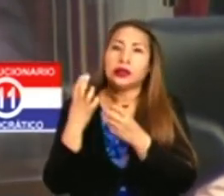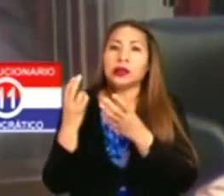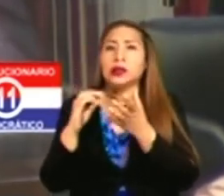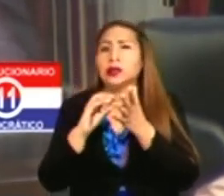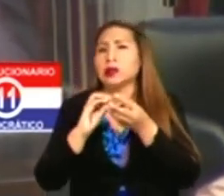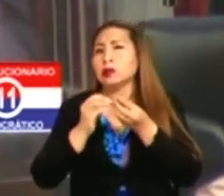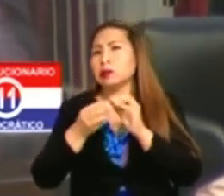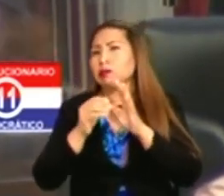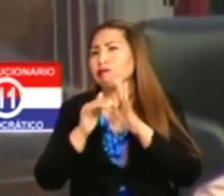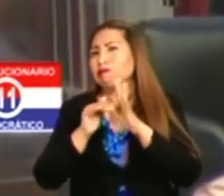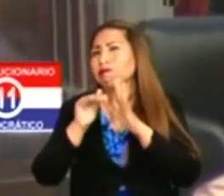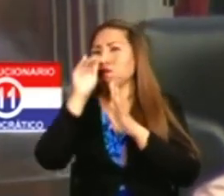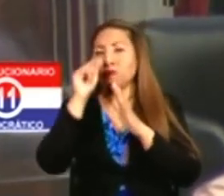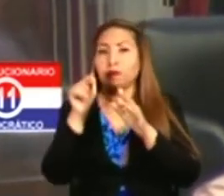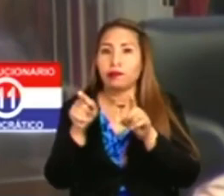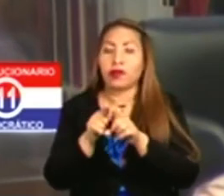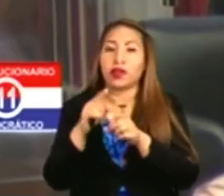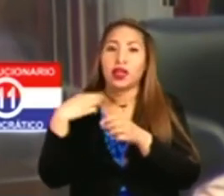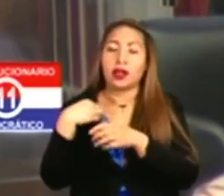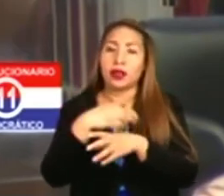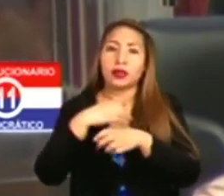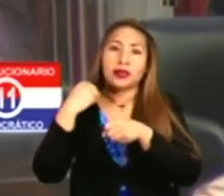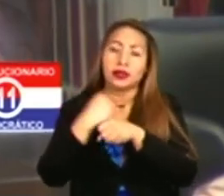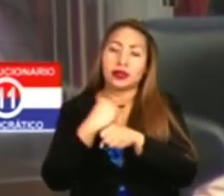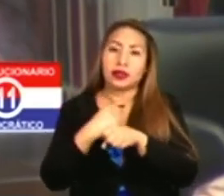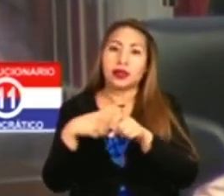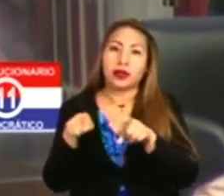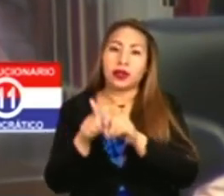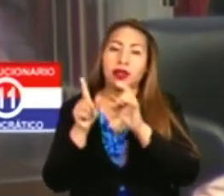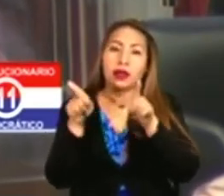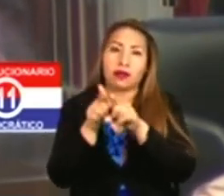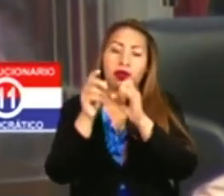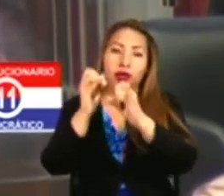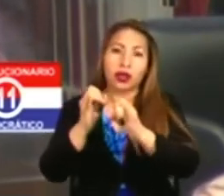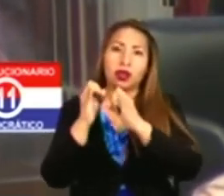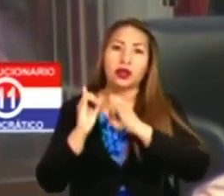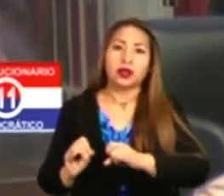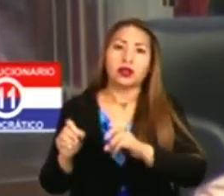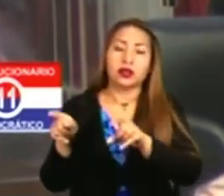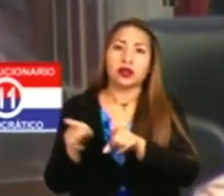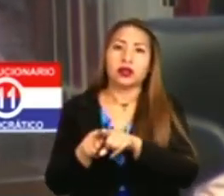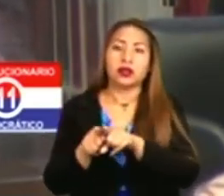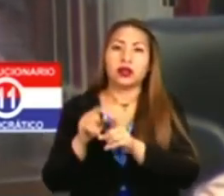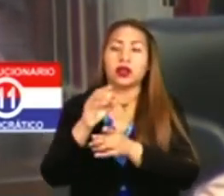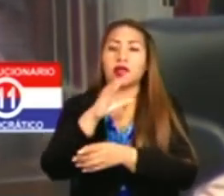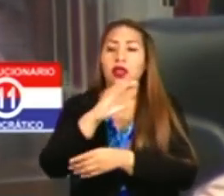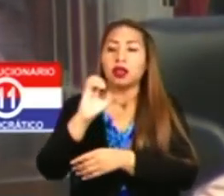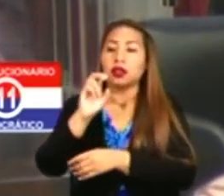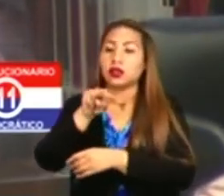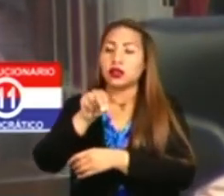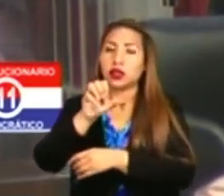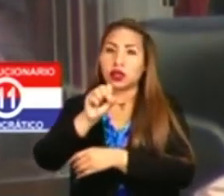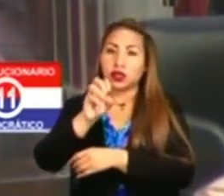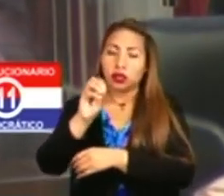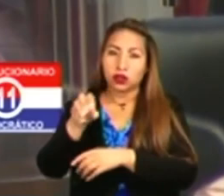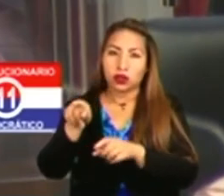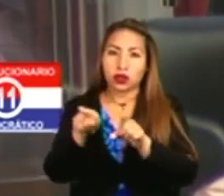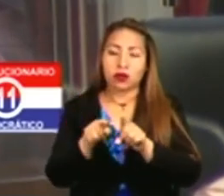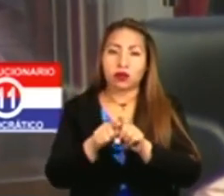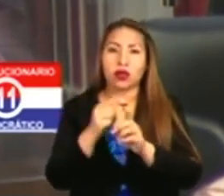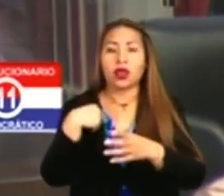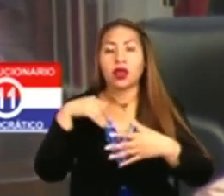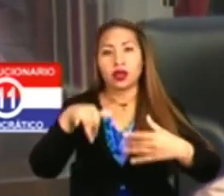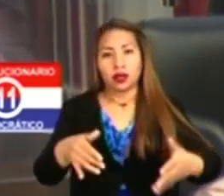al Instituto de Estadística y Censo de la Contraloría General de la República. La solución no